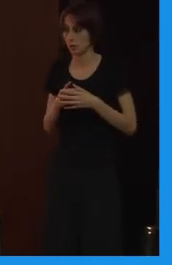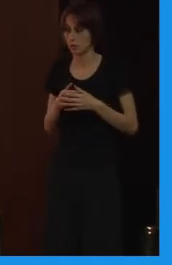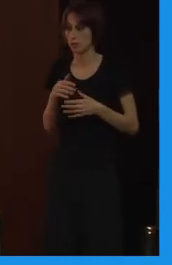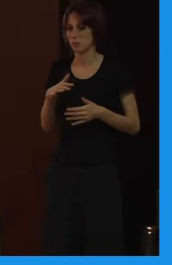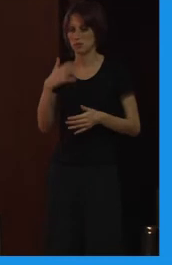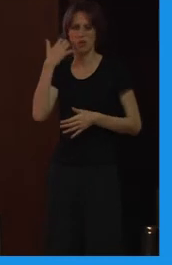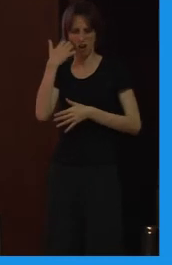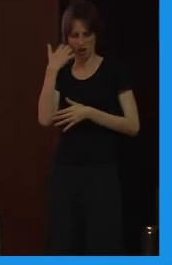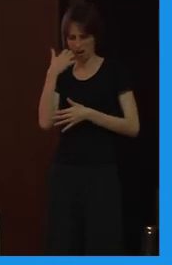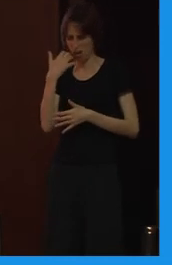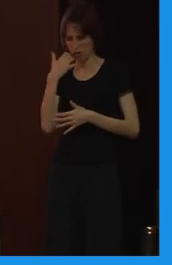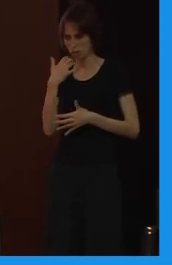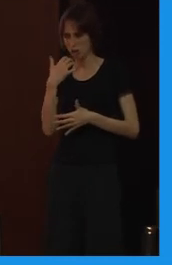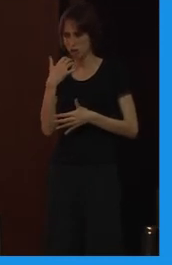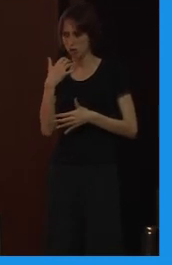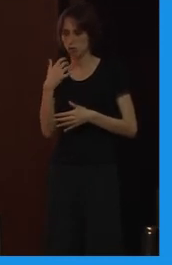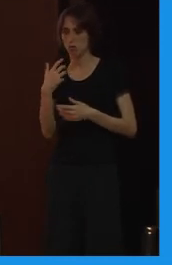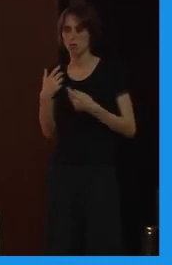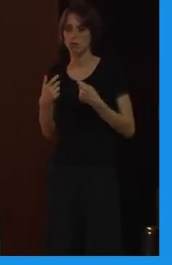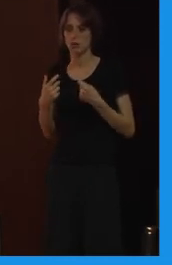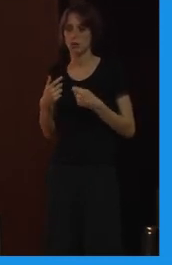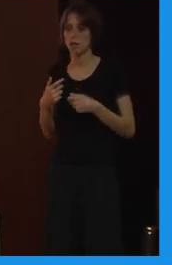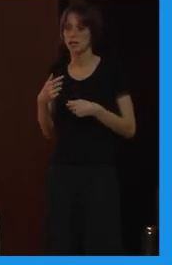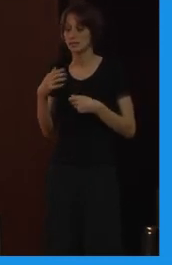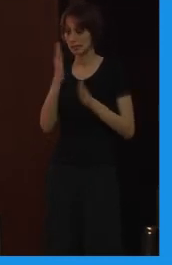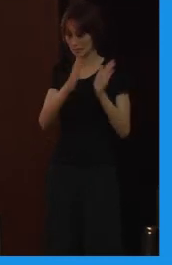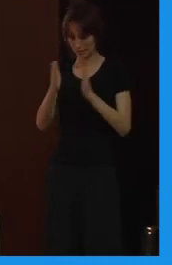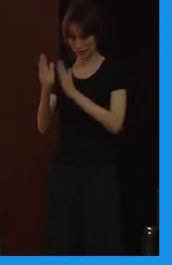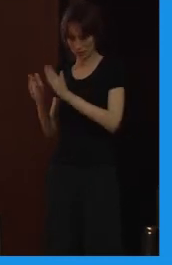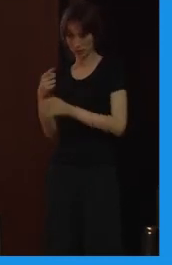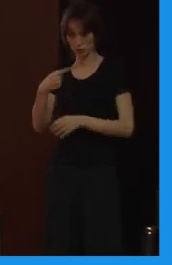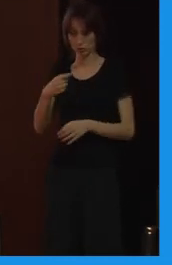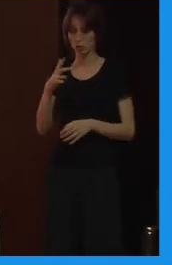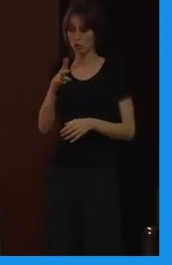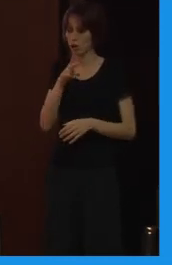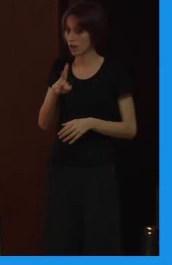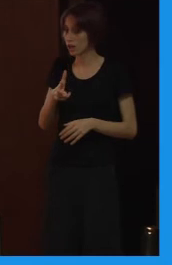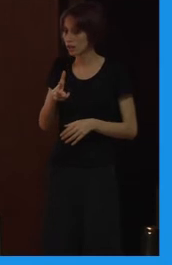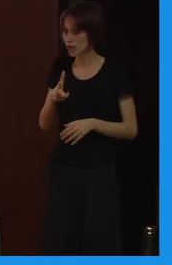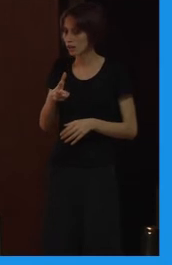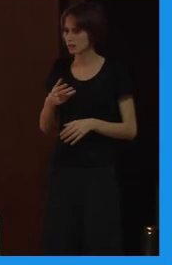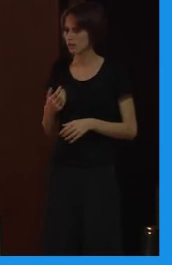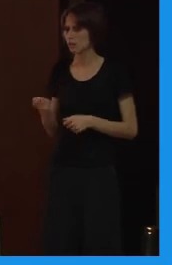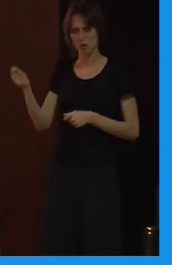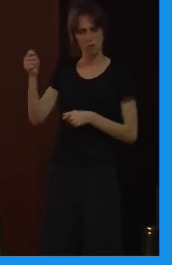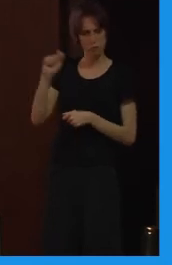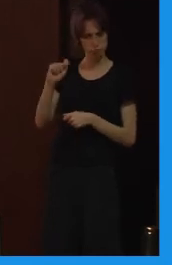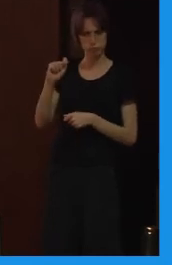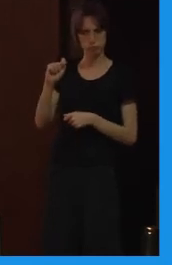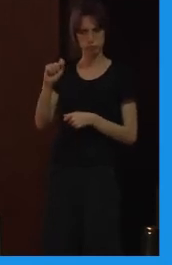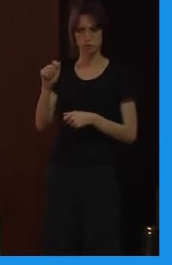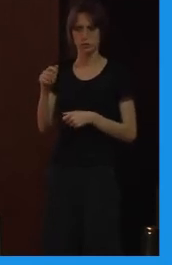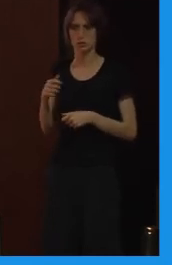más raro. Y el coste económico del tratamiento con GH no son los 2 euros, 3 euros que es la hormona de tiroidea. Esto